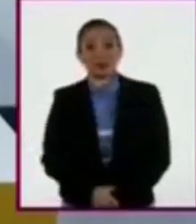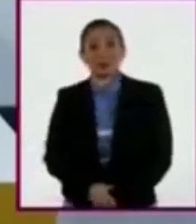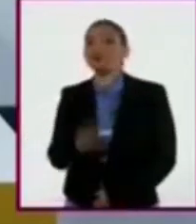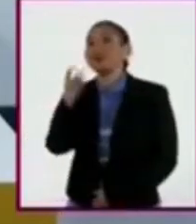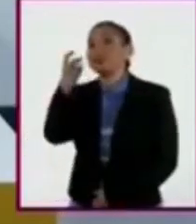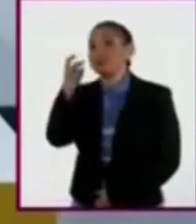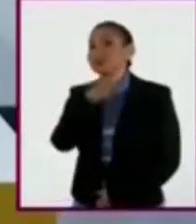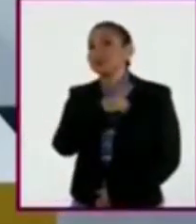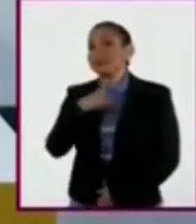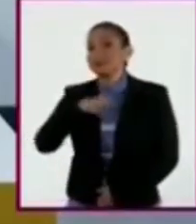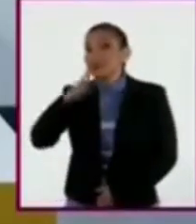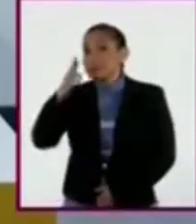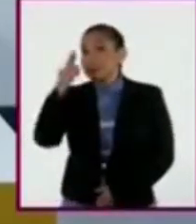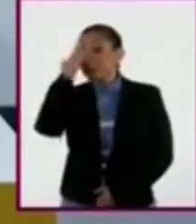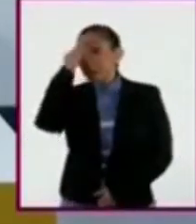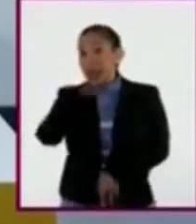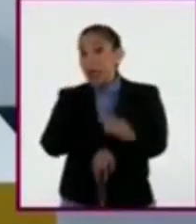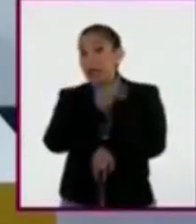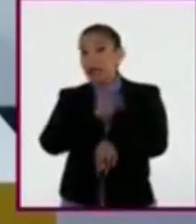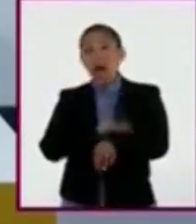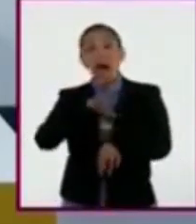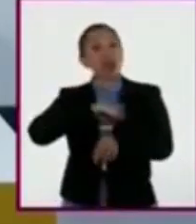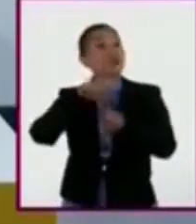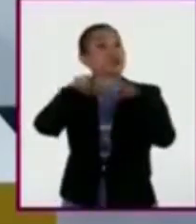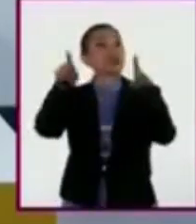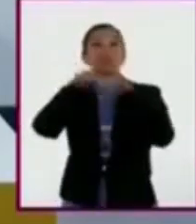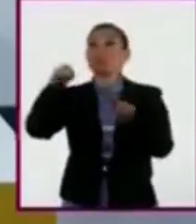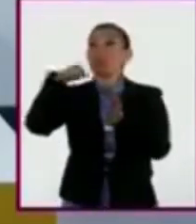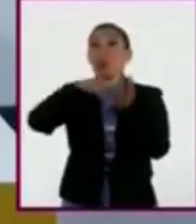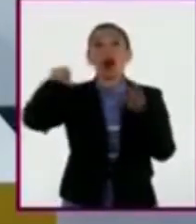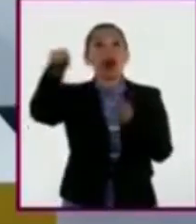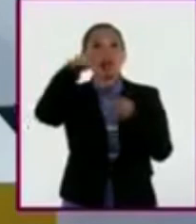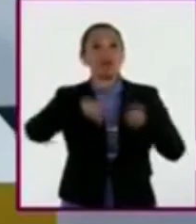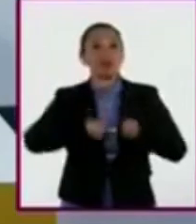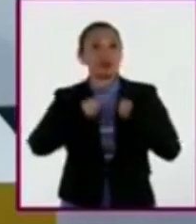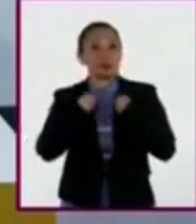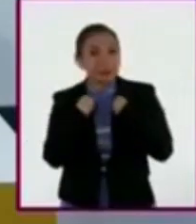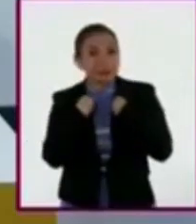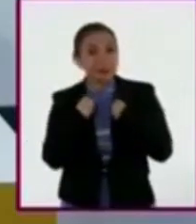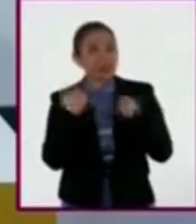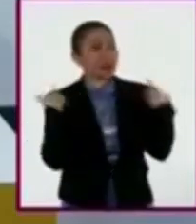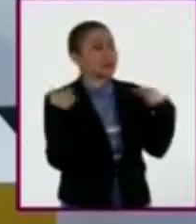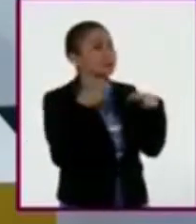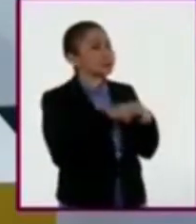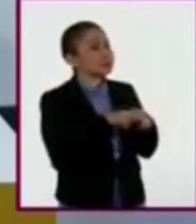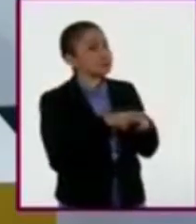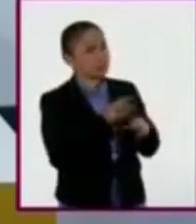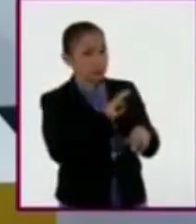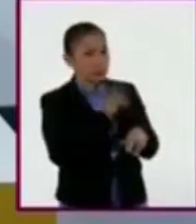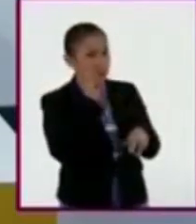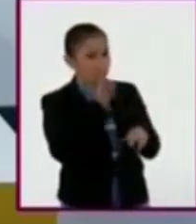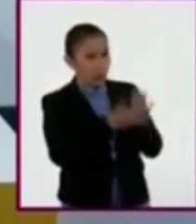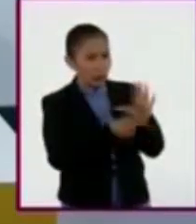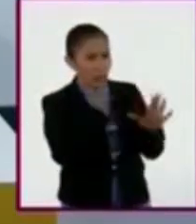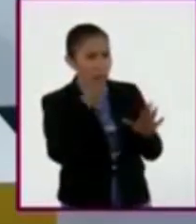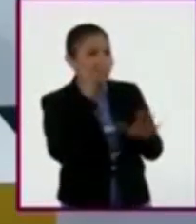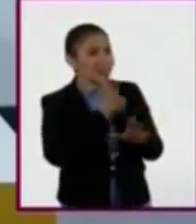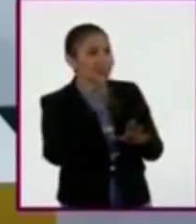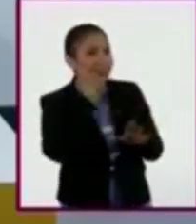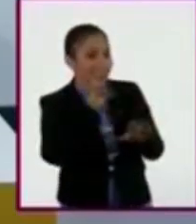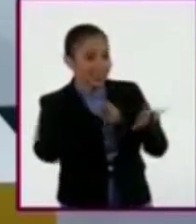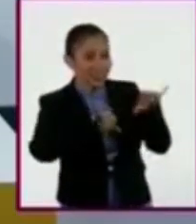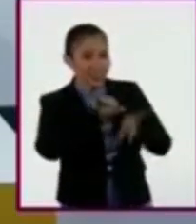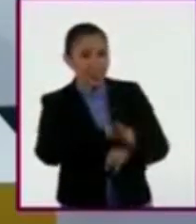Por eso debemos recordar que la energía está presente en cada aspecto de nuestras vidas. Profesor, ¿podemos ver nuevamente el